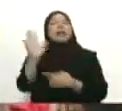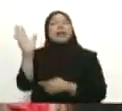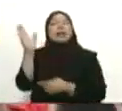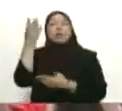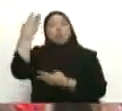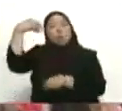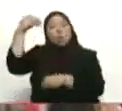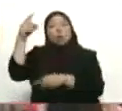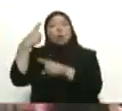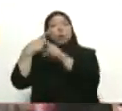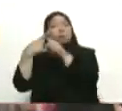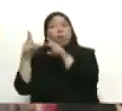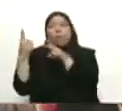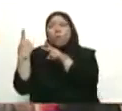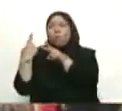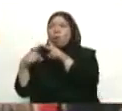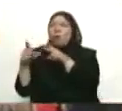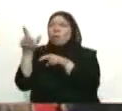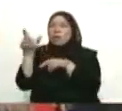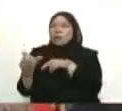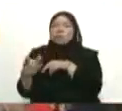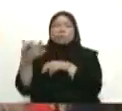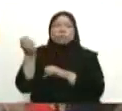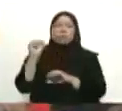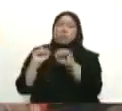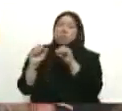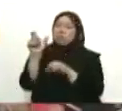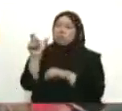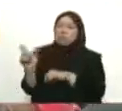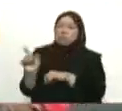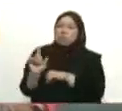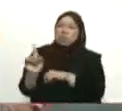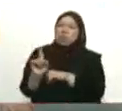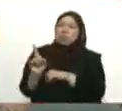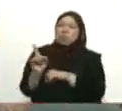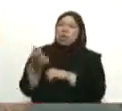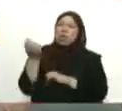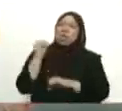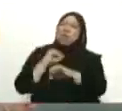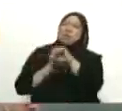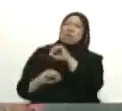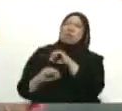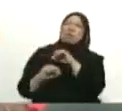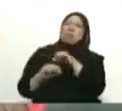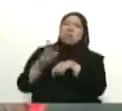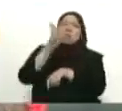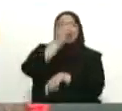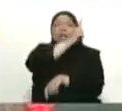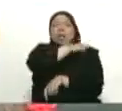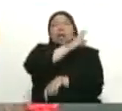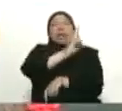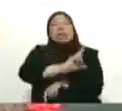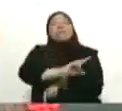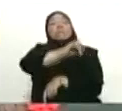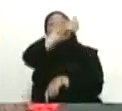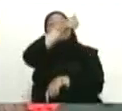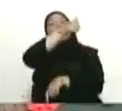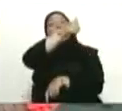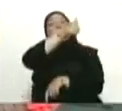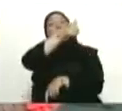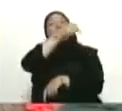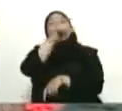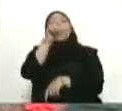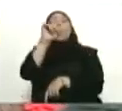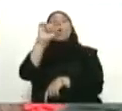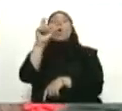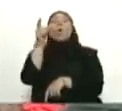ni a chatarrita ni al no no nos estamos enfrentando a ellos nosotros no estamos enfrentando al jefe de ellos el tipo que hace